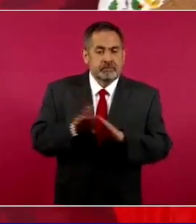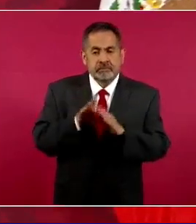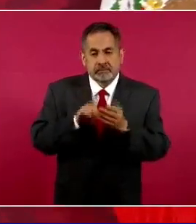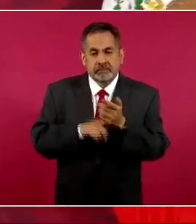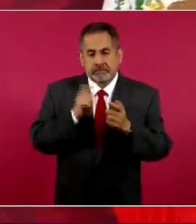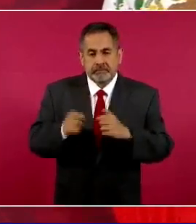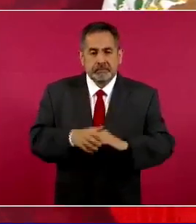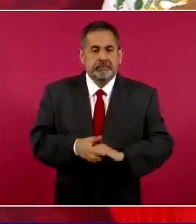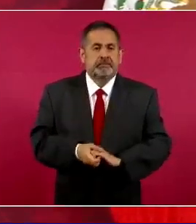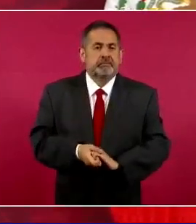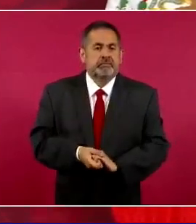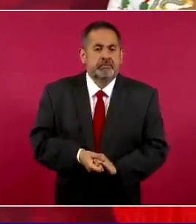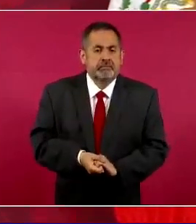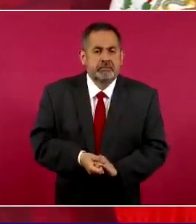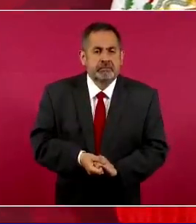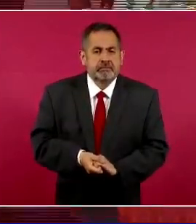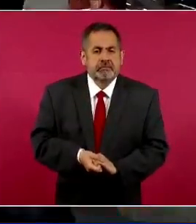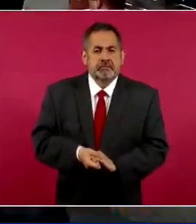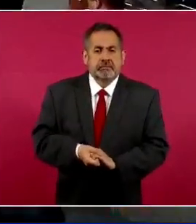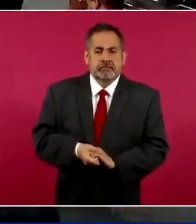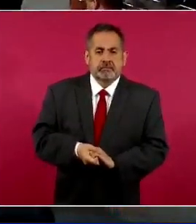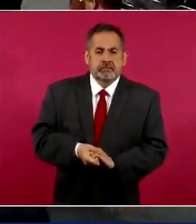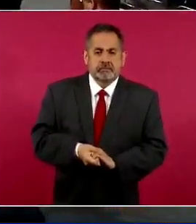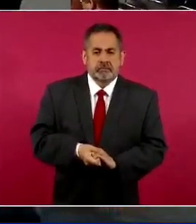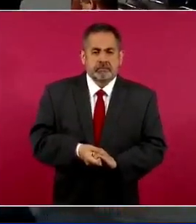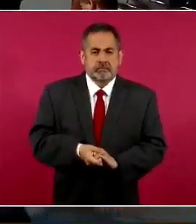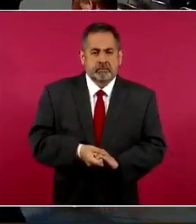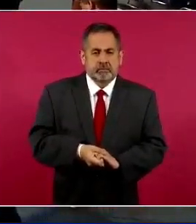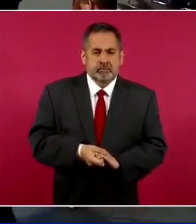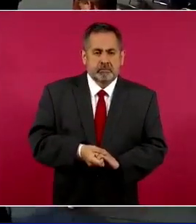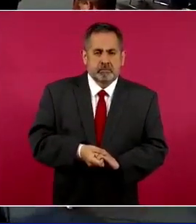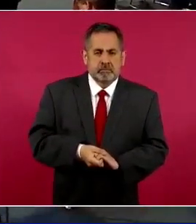que debe de, ¿cuánto?